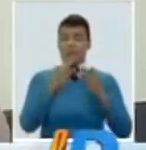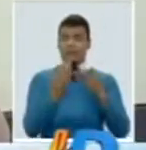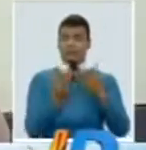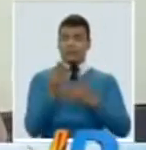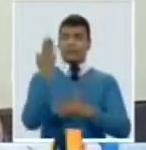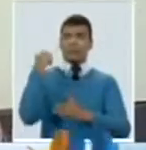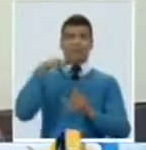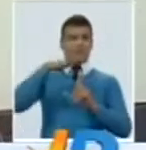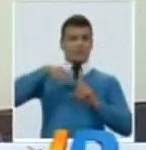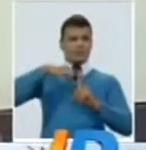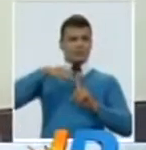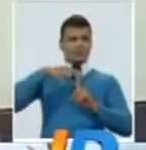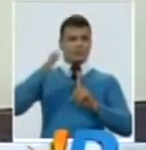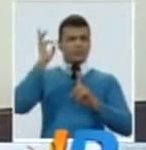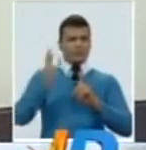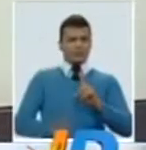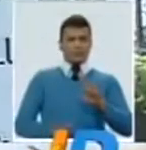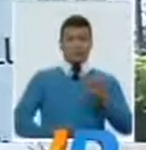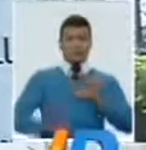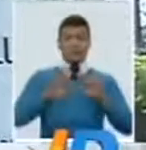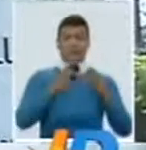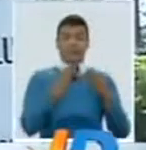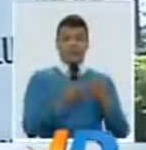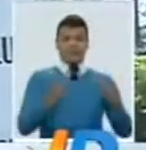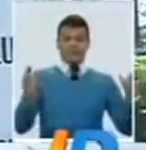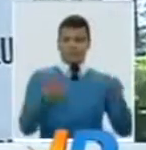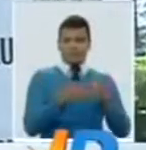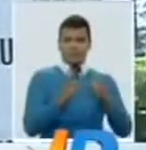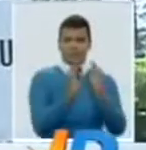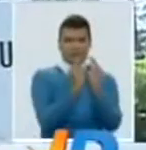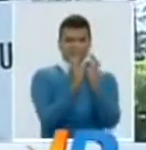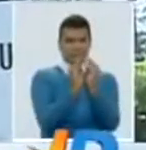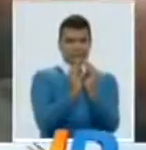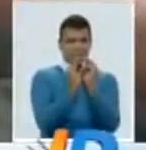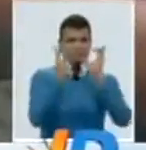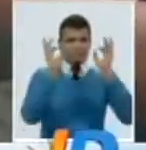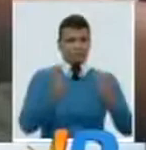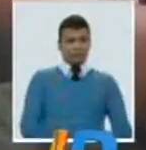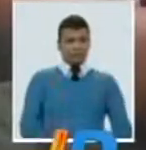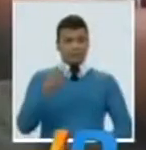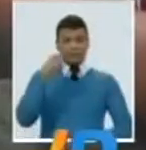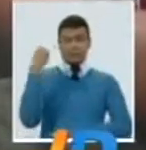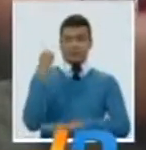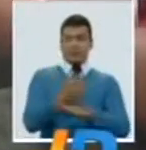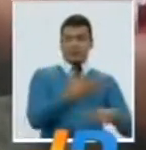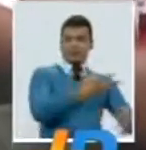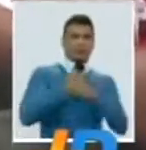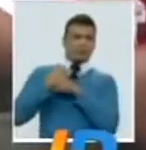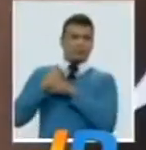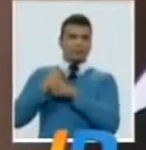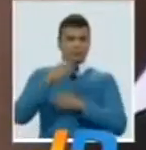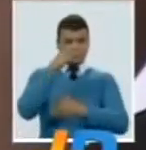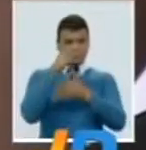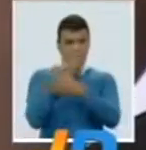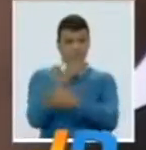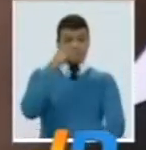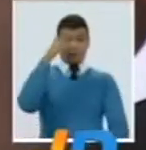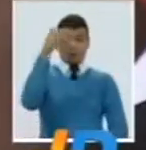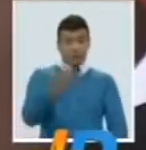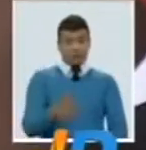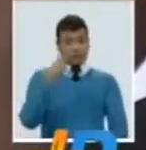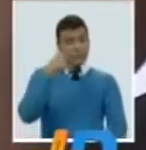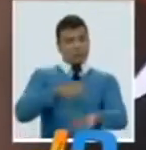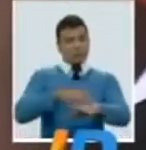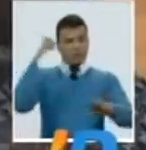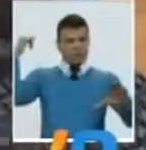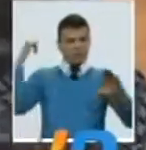hace 5 meses, cuando una defensora de familia del Instituto Colombiano de Bienestar Familiar ordenó quitar la custodia del menor, argumentando que el